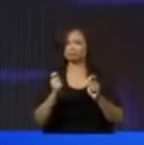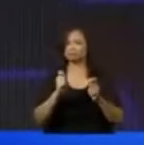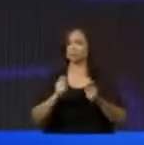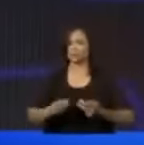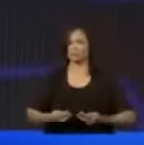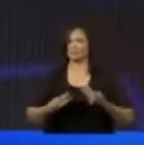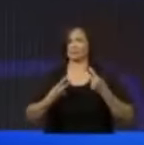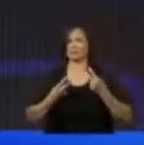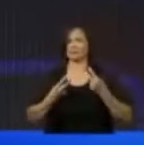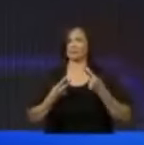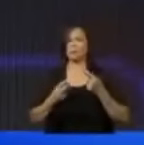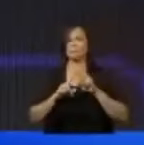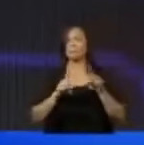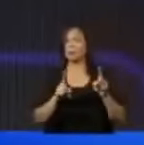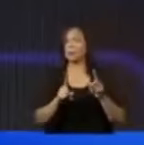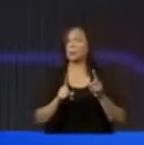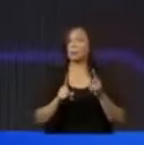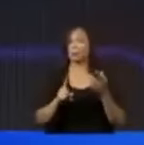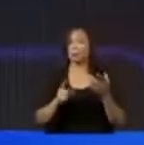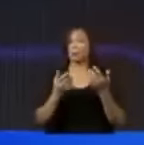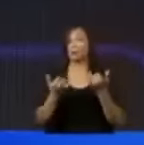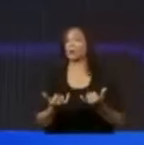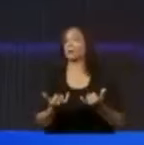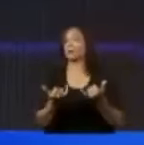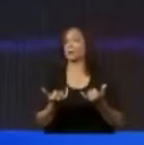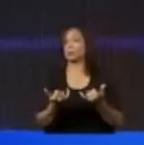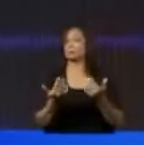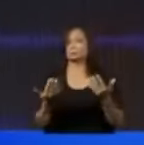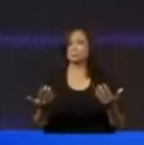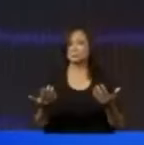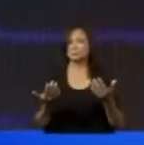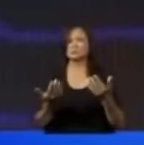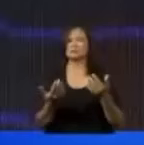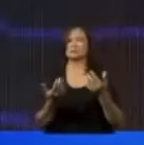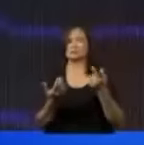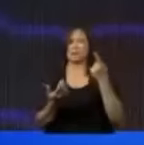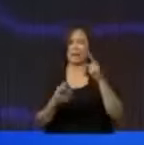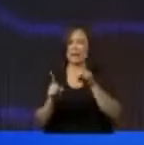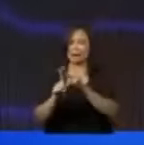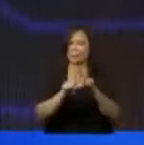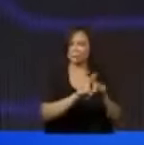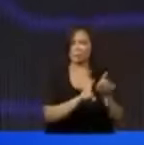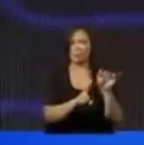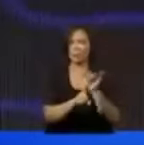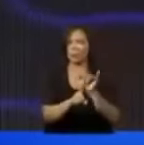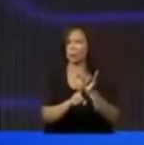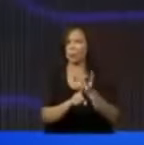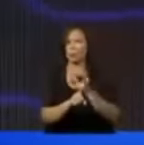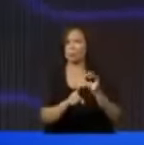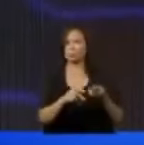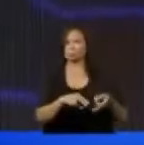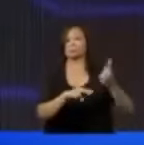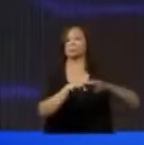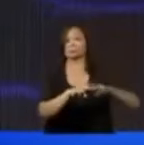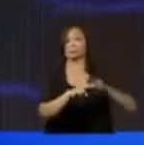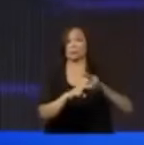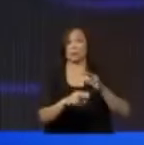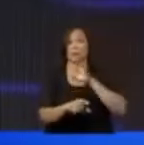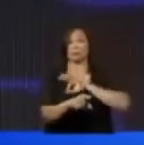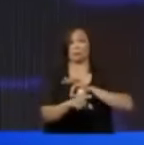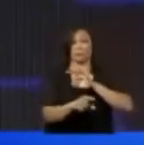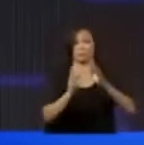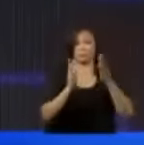vida. Lo que vemos, sin embargo, en la actualidad es que se pretende al mismo tiempo incrementar a